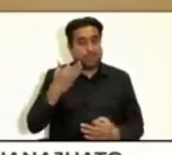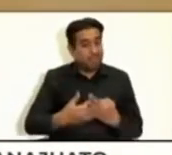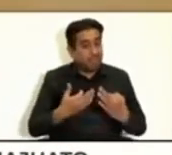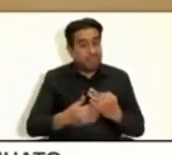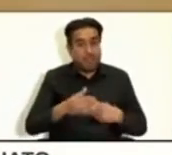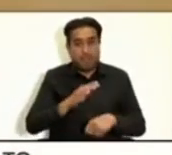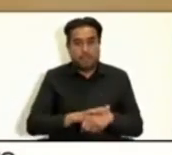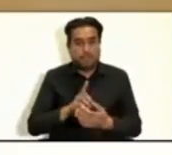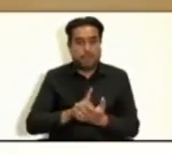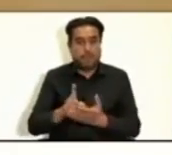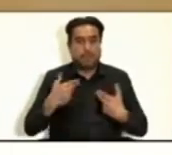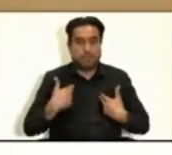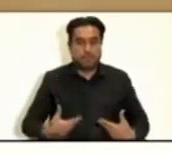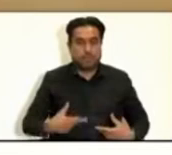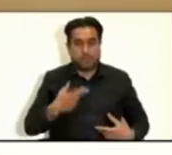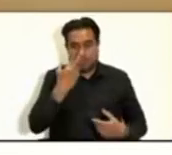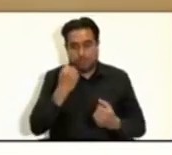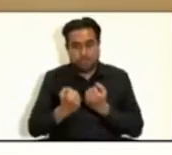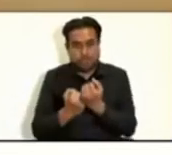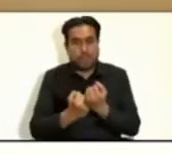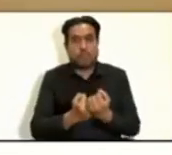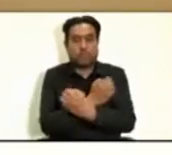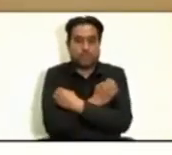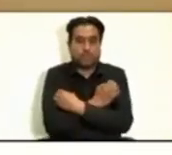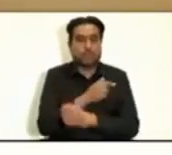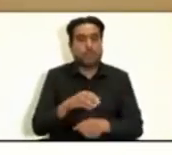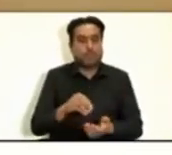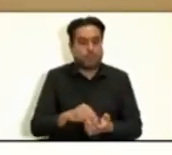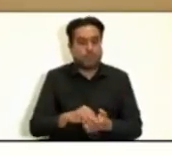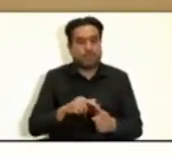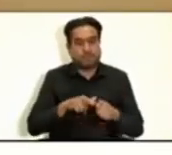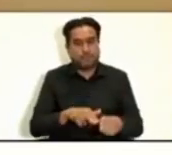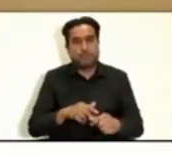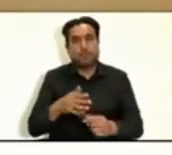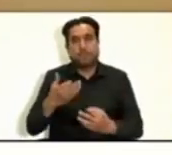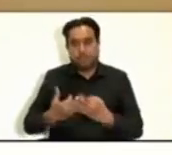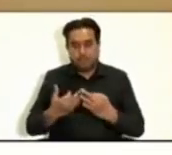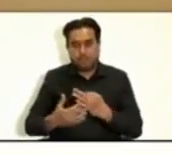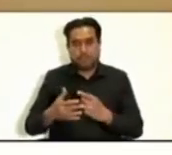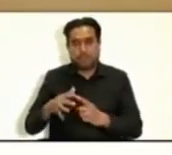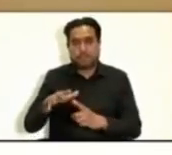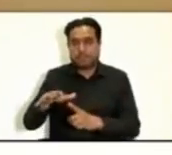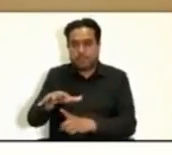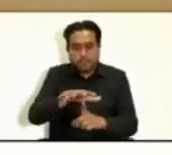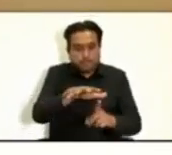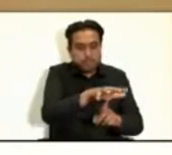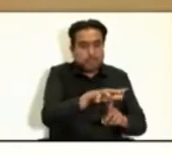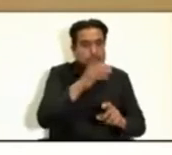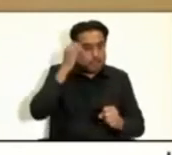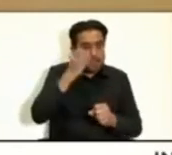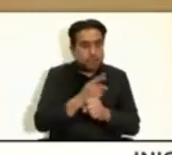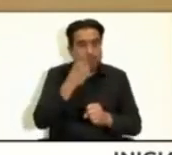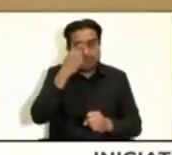el derecho humano a la educación actualmente siguen existiendo muchas áreas de oportunidad para implementar las garantías